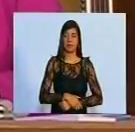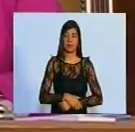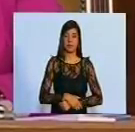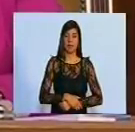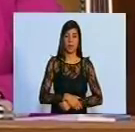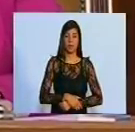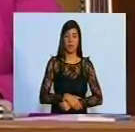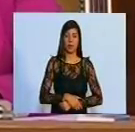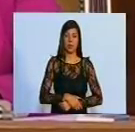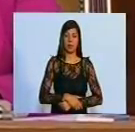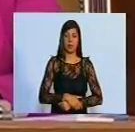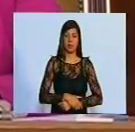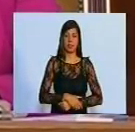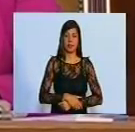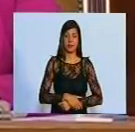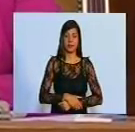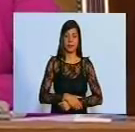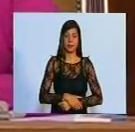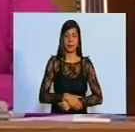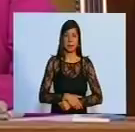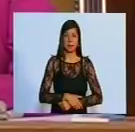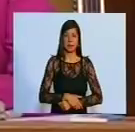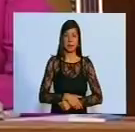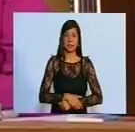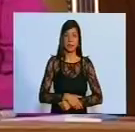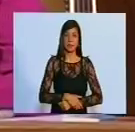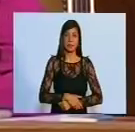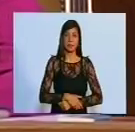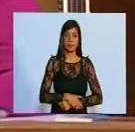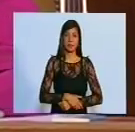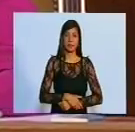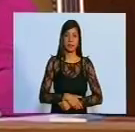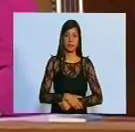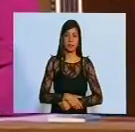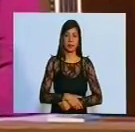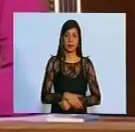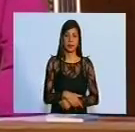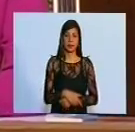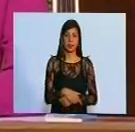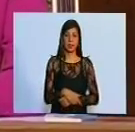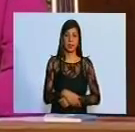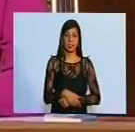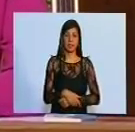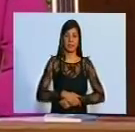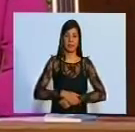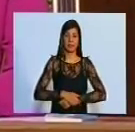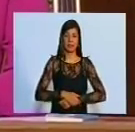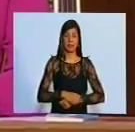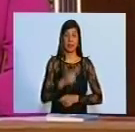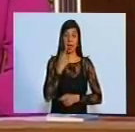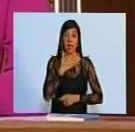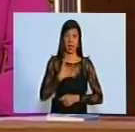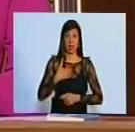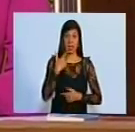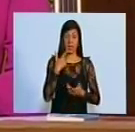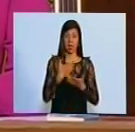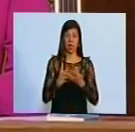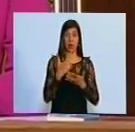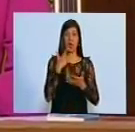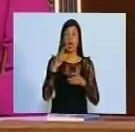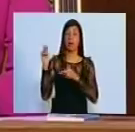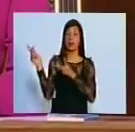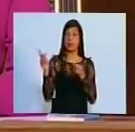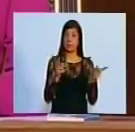ayer conmemoramos en Venezuela una fecha muy especial en nuestra historia. Yo quiero, por tanto,